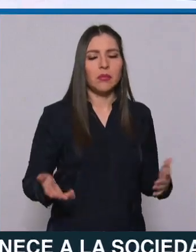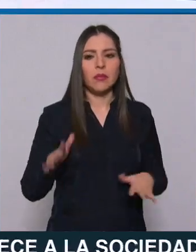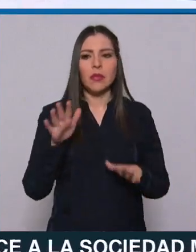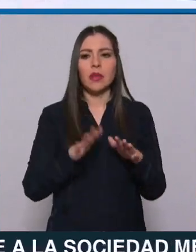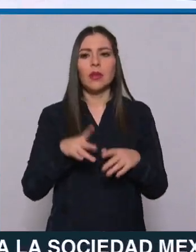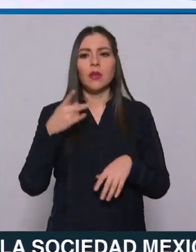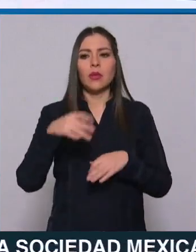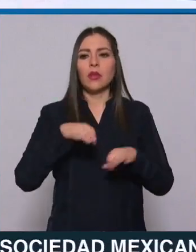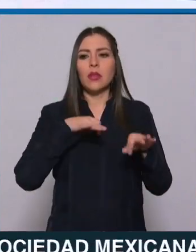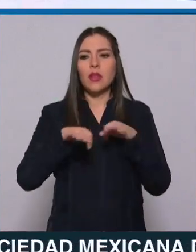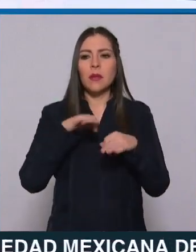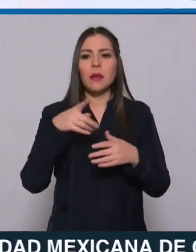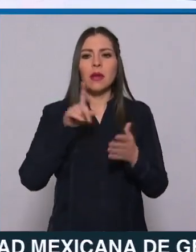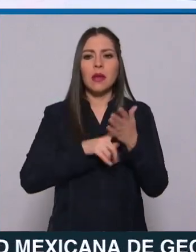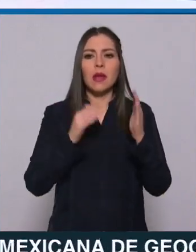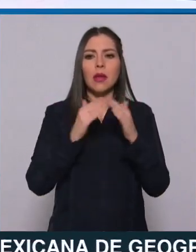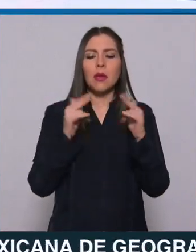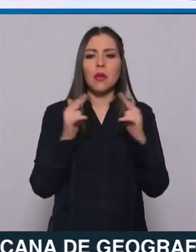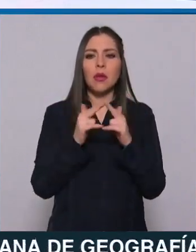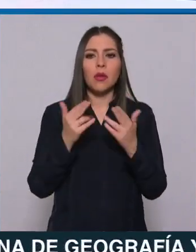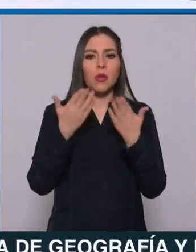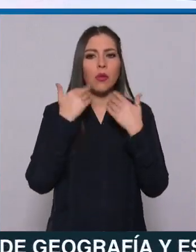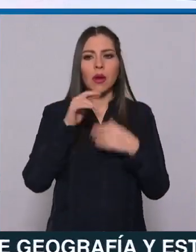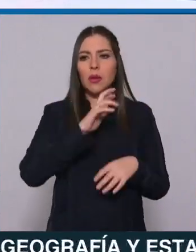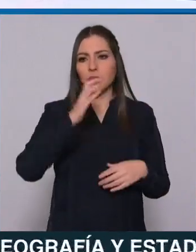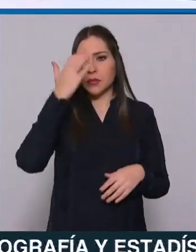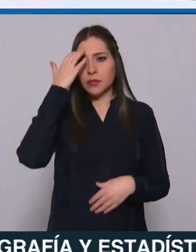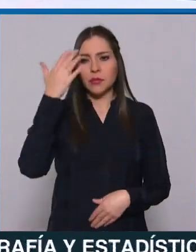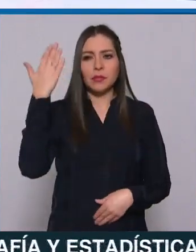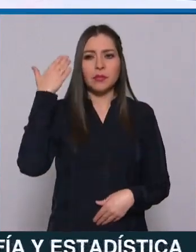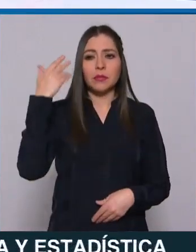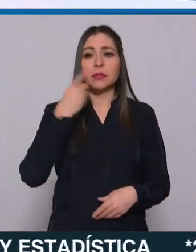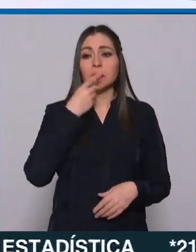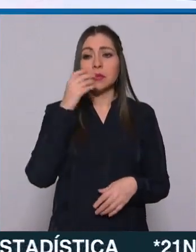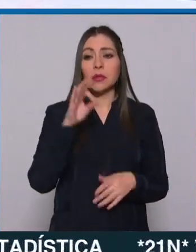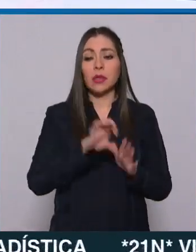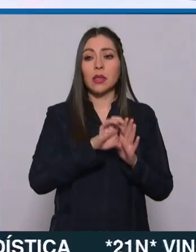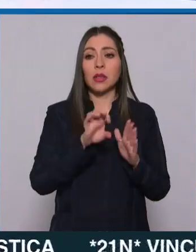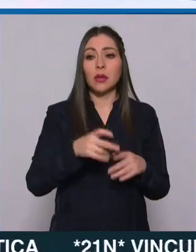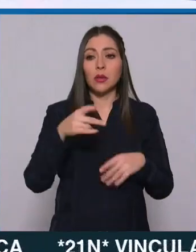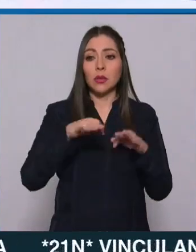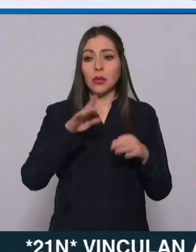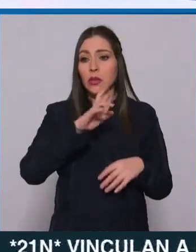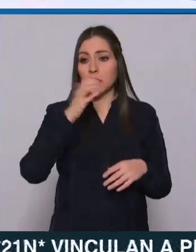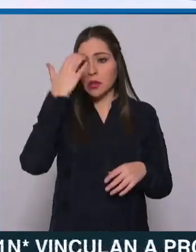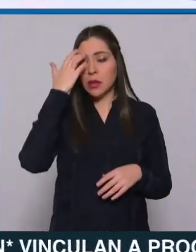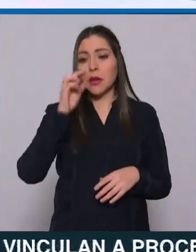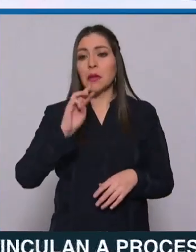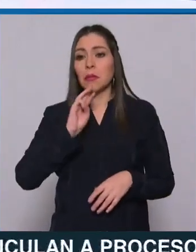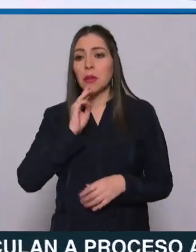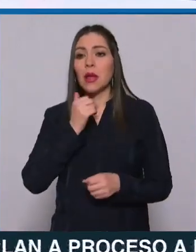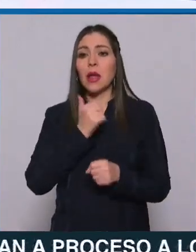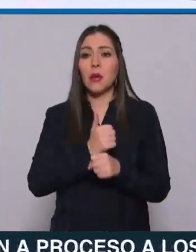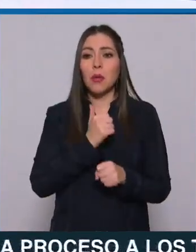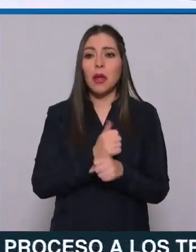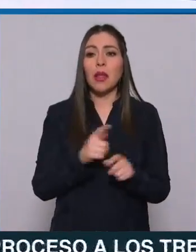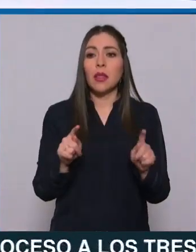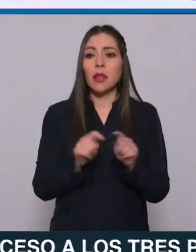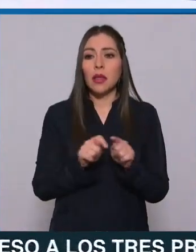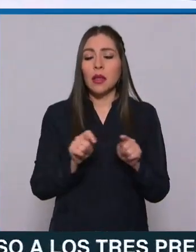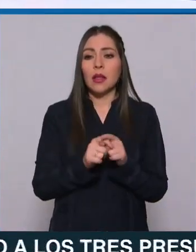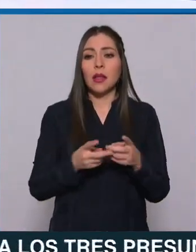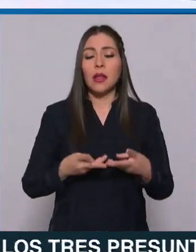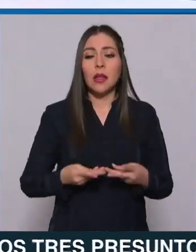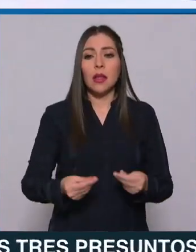está reconocido. Hace poco veía unas cifras que decían que si se reconociera el trabajo que madres, abuelas, tías invierten en